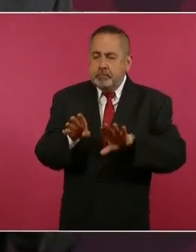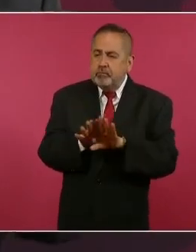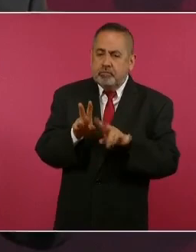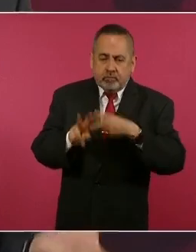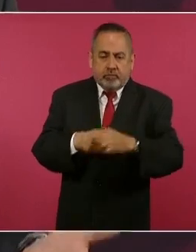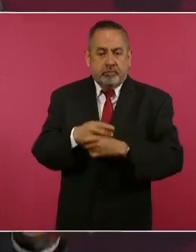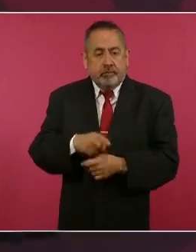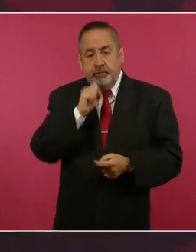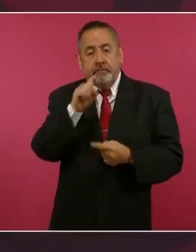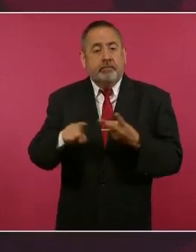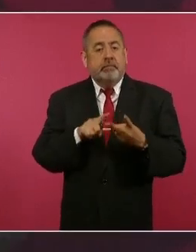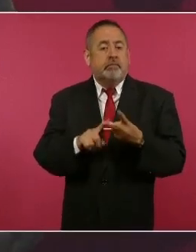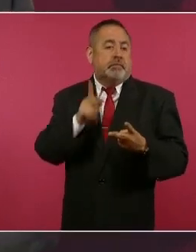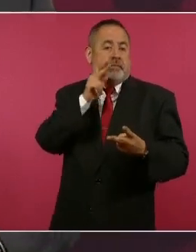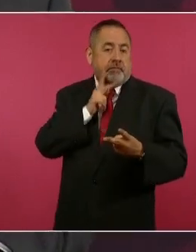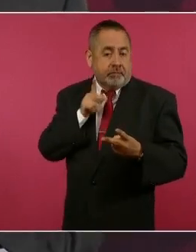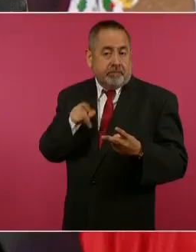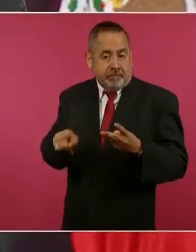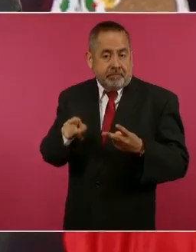ingeniería petrolera.